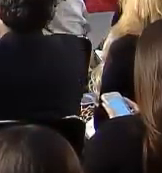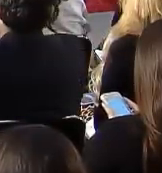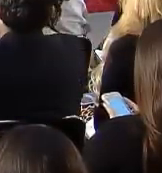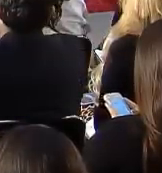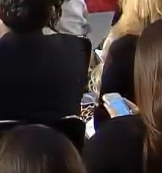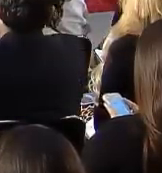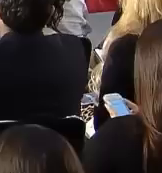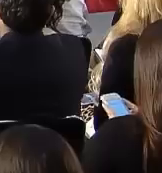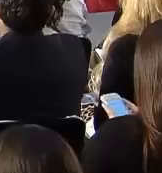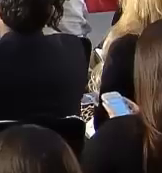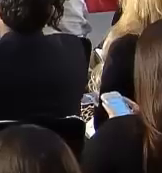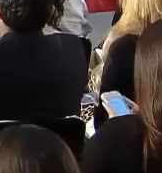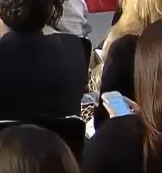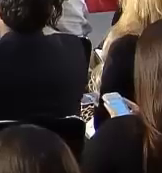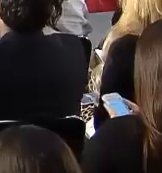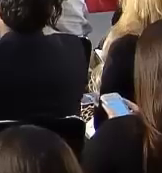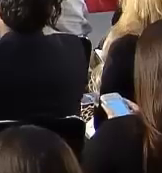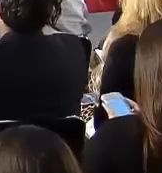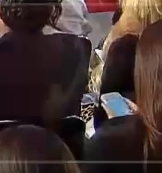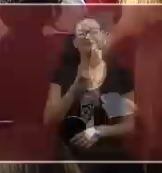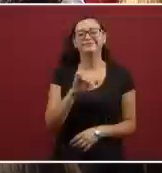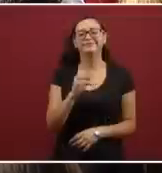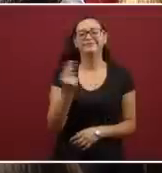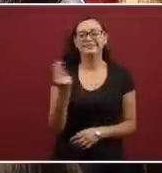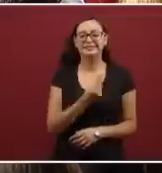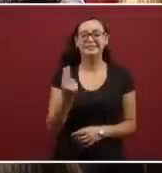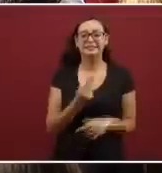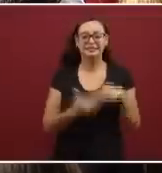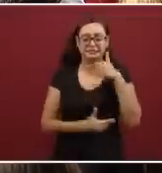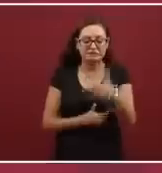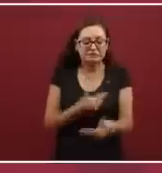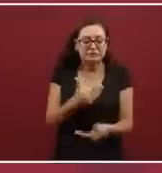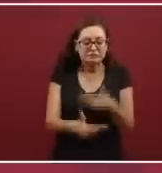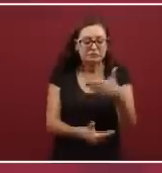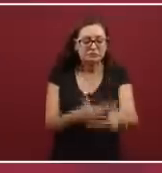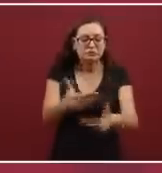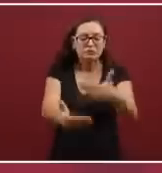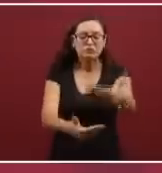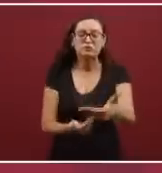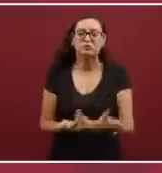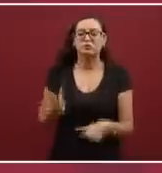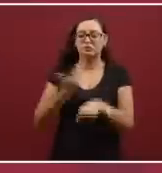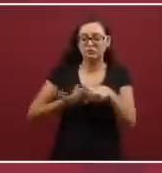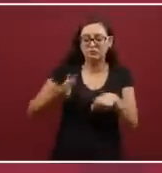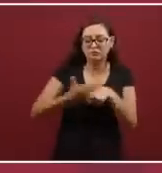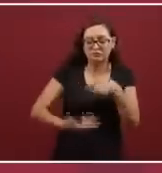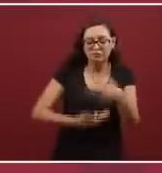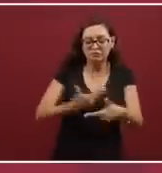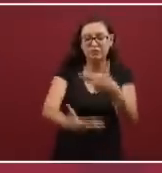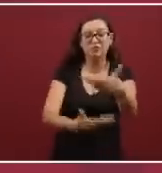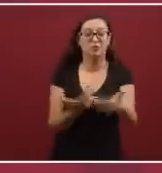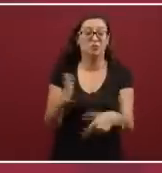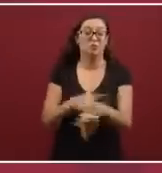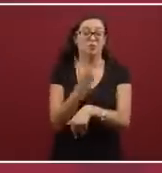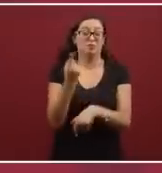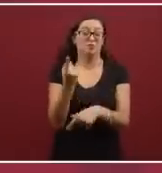un proceso porque pues son